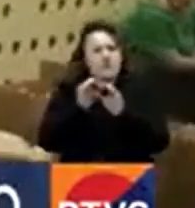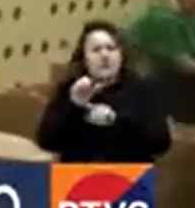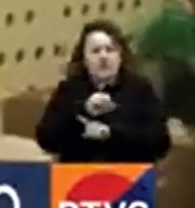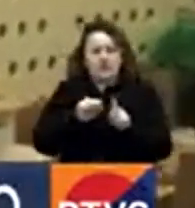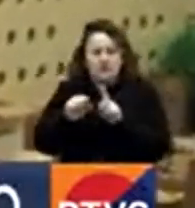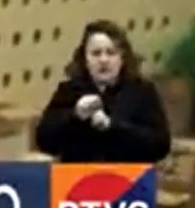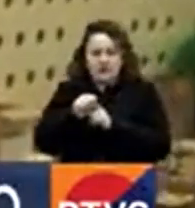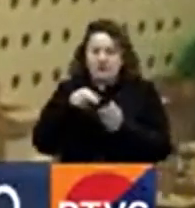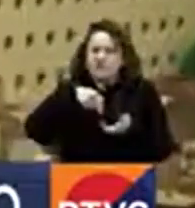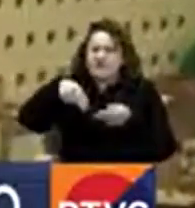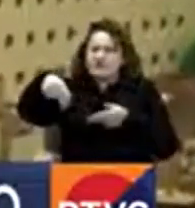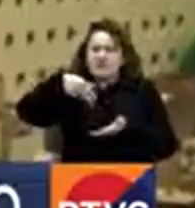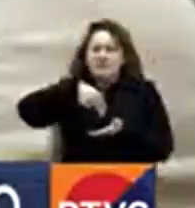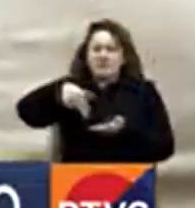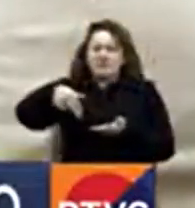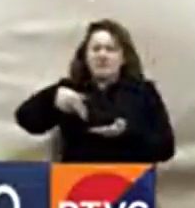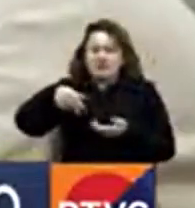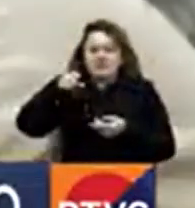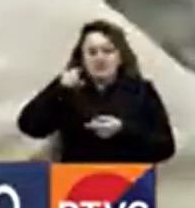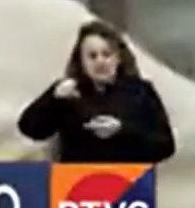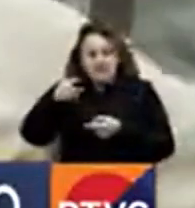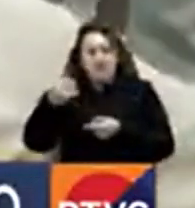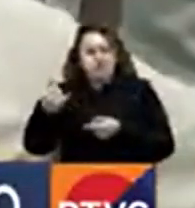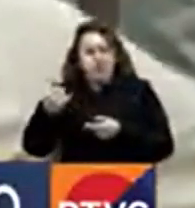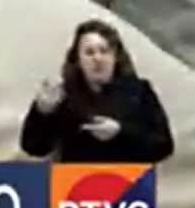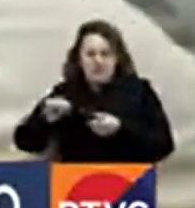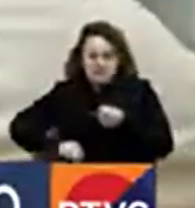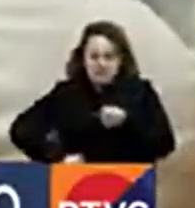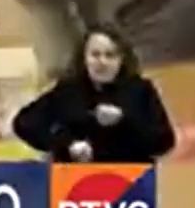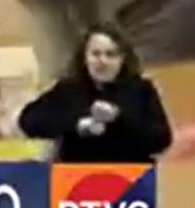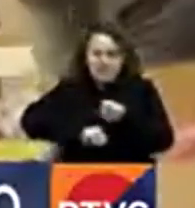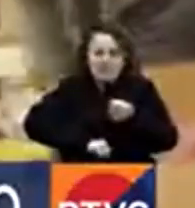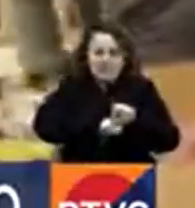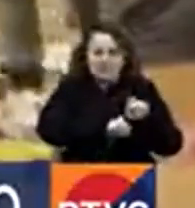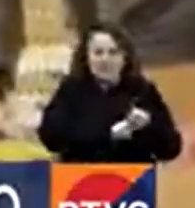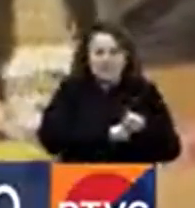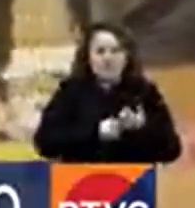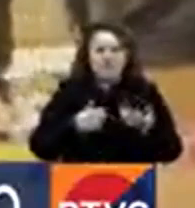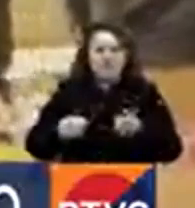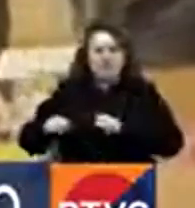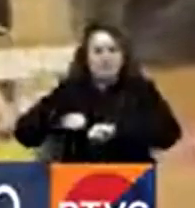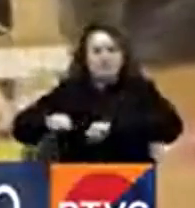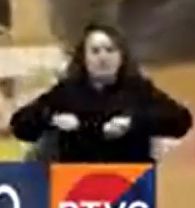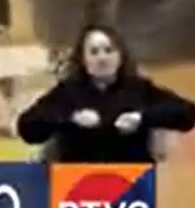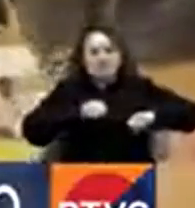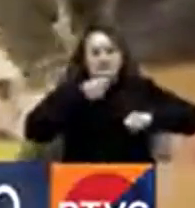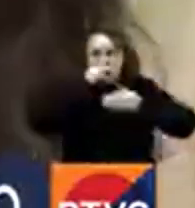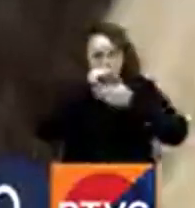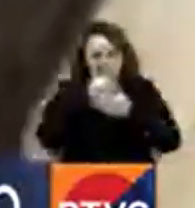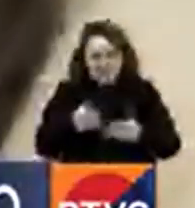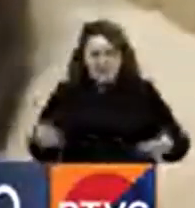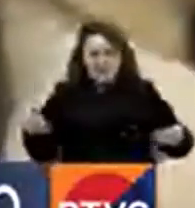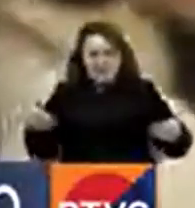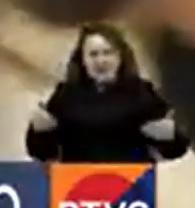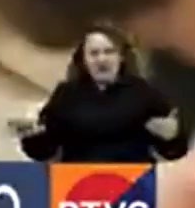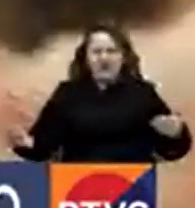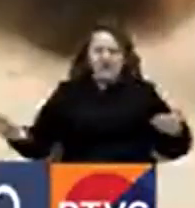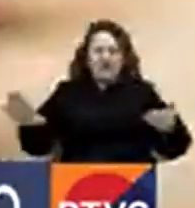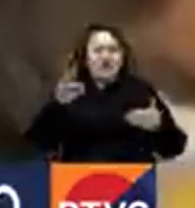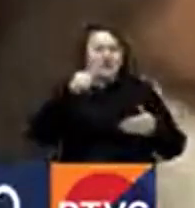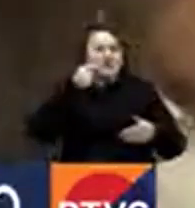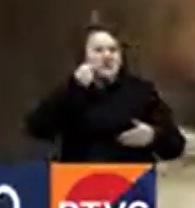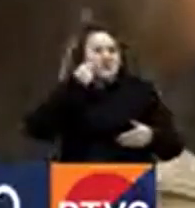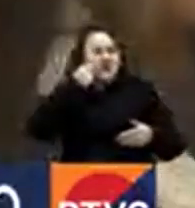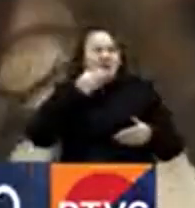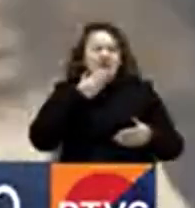estas, todas aquellas regiones donde a punta de su capacidad consigue que la niñez en todas tonalidades de piel